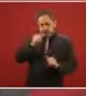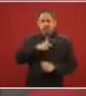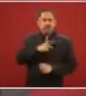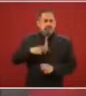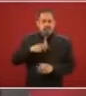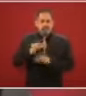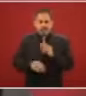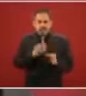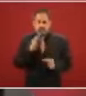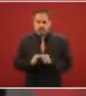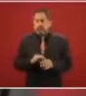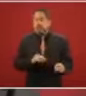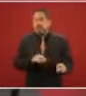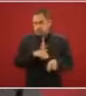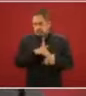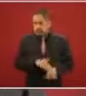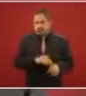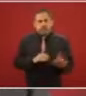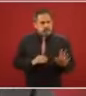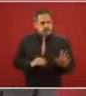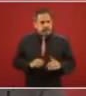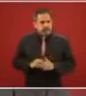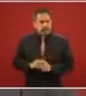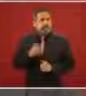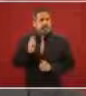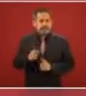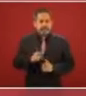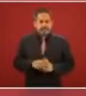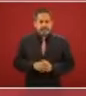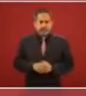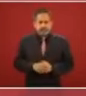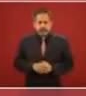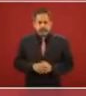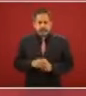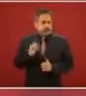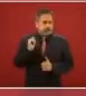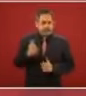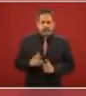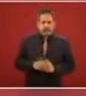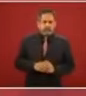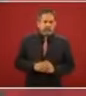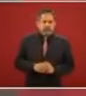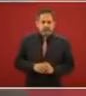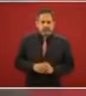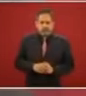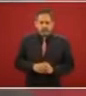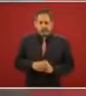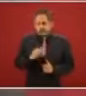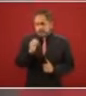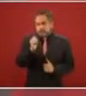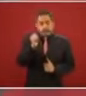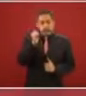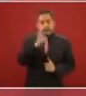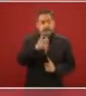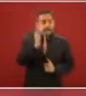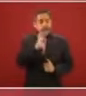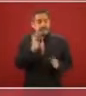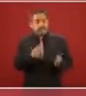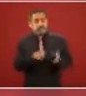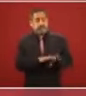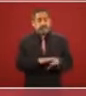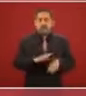cumplir. Debe ser por algún asunto